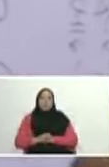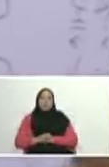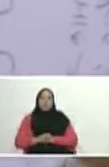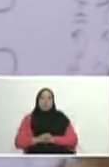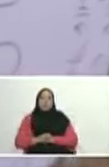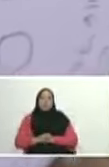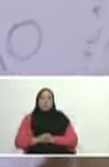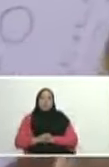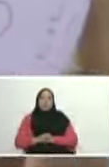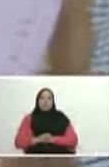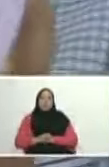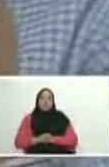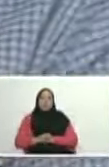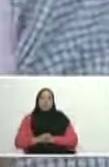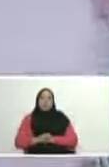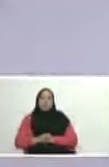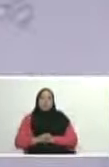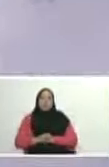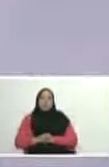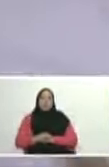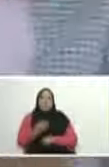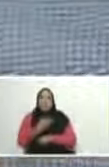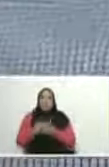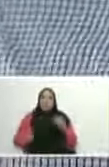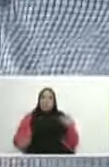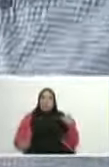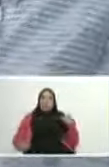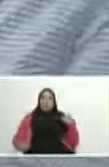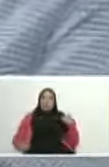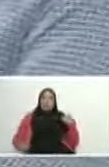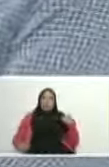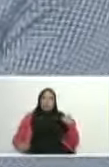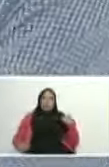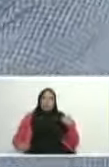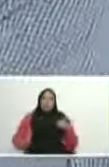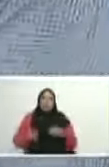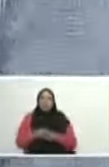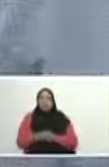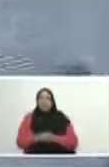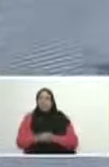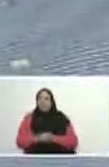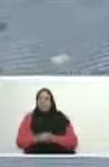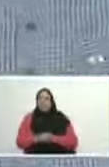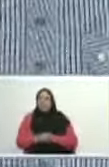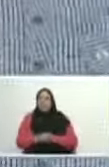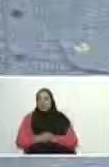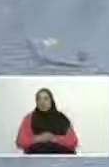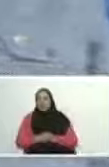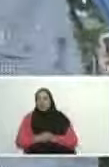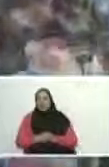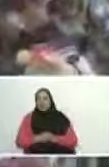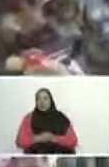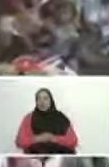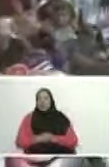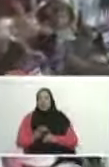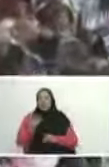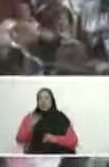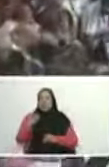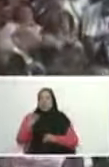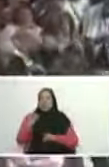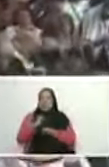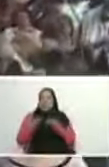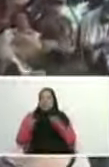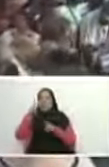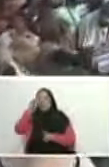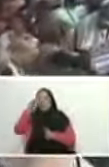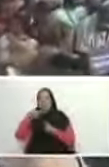Los montones y todas las mujeres, presidente, con usted. Bueno, presidente, casi a punto de cumplir la